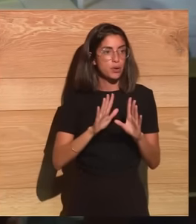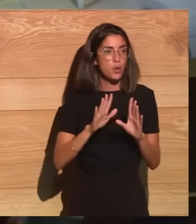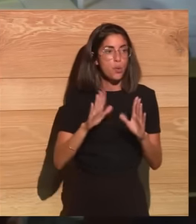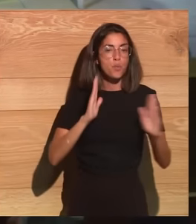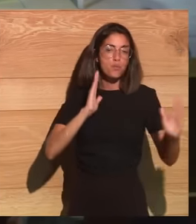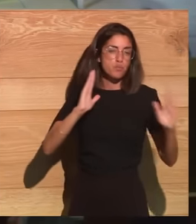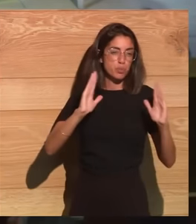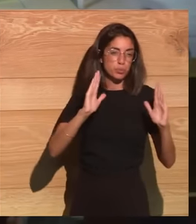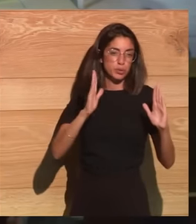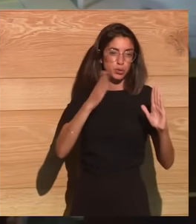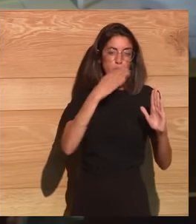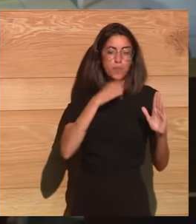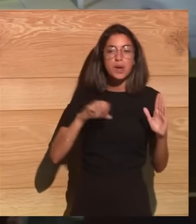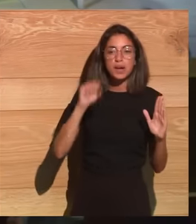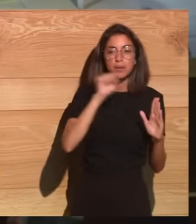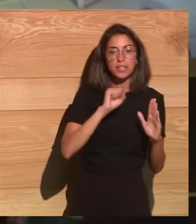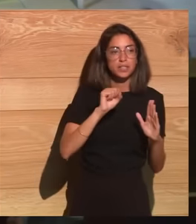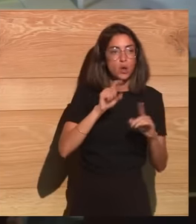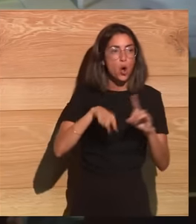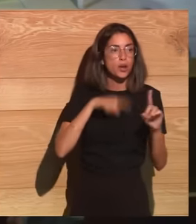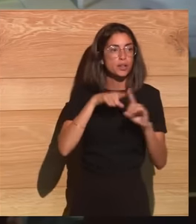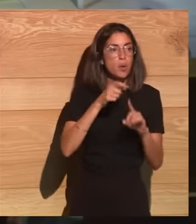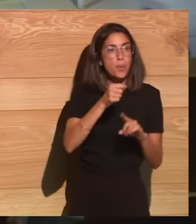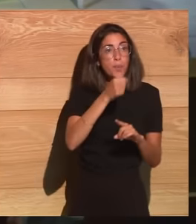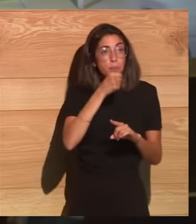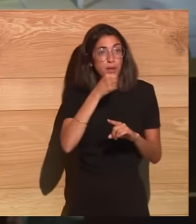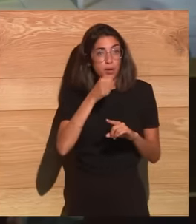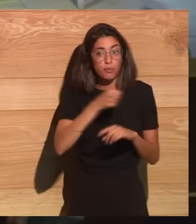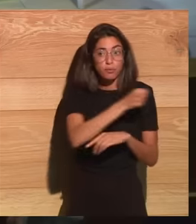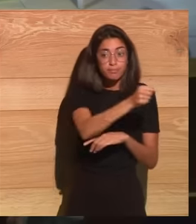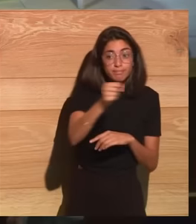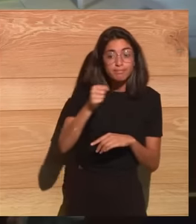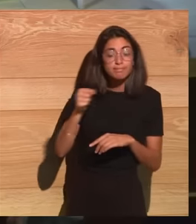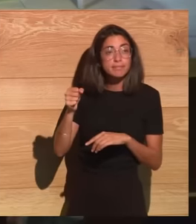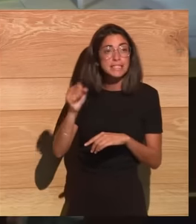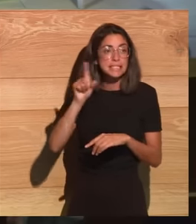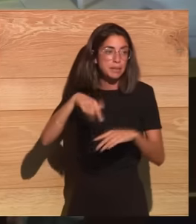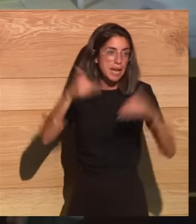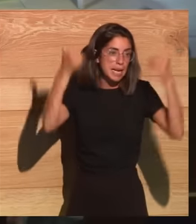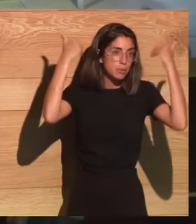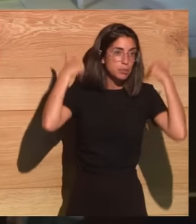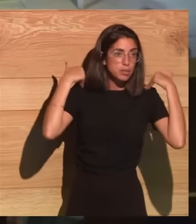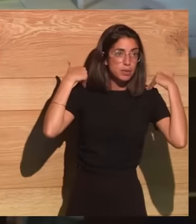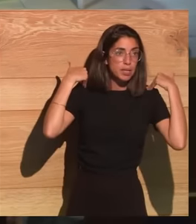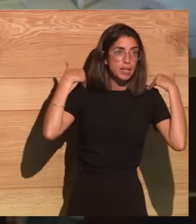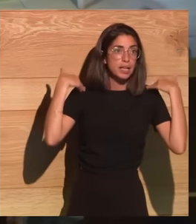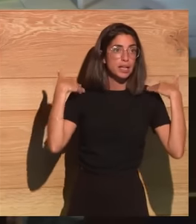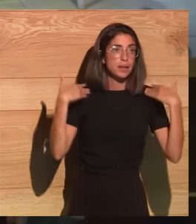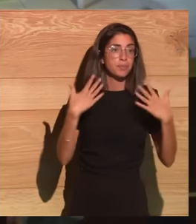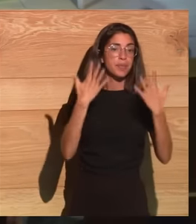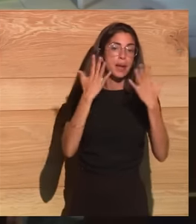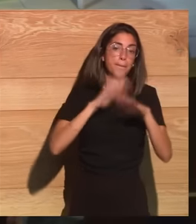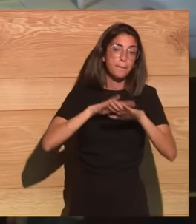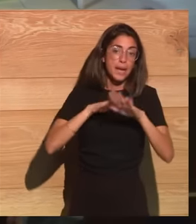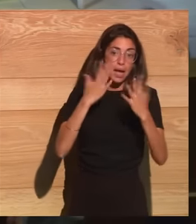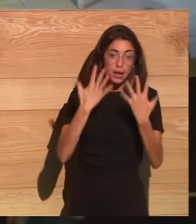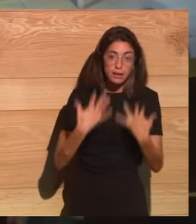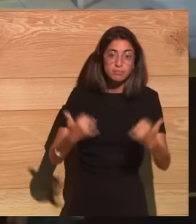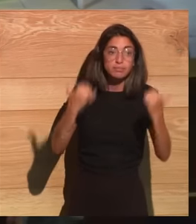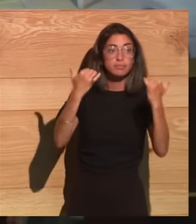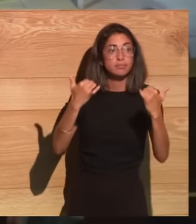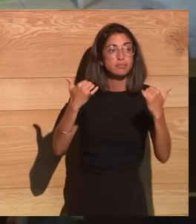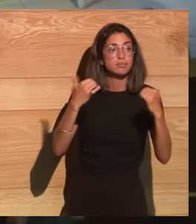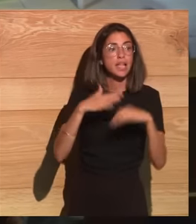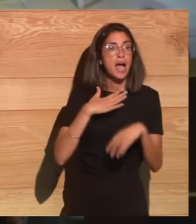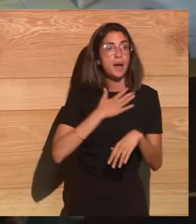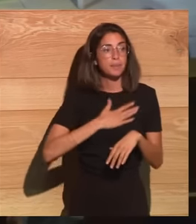para pasarle el micrófono y con él la responsabilidad. ¿Pero lo hay? A nuestro amable y atentísimo público.